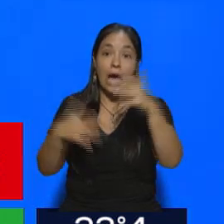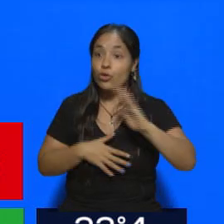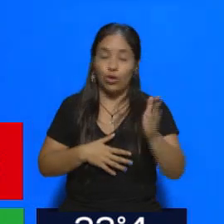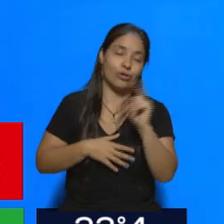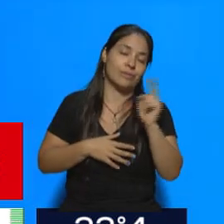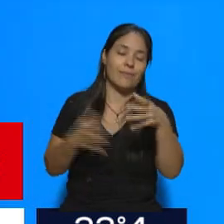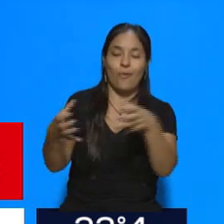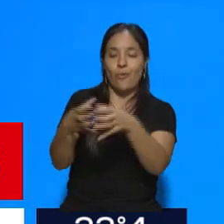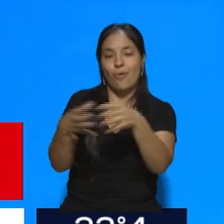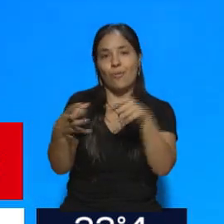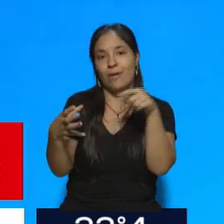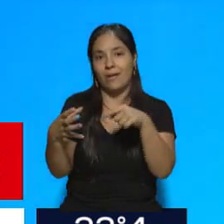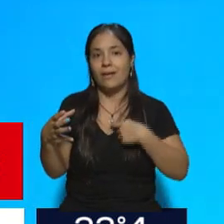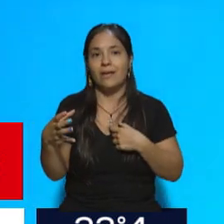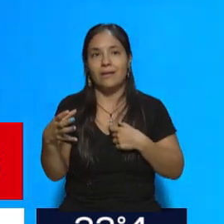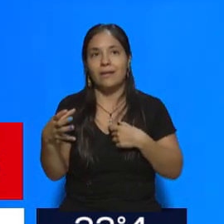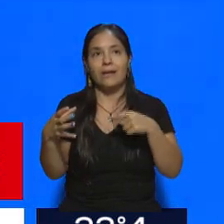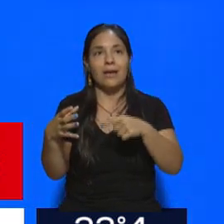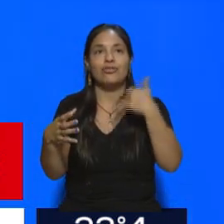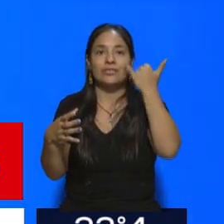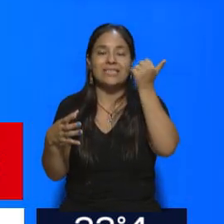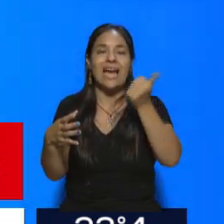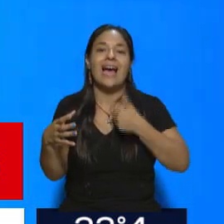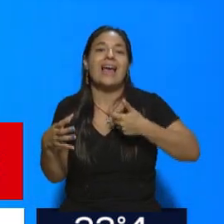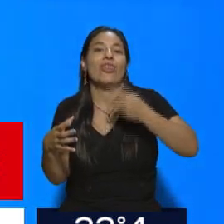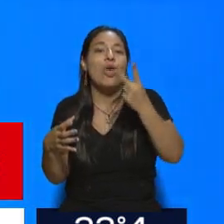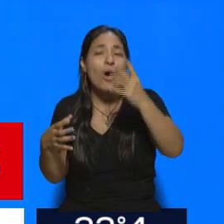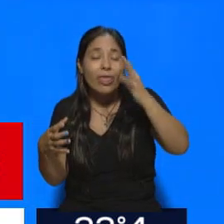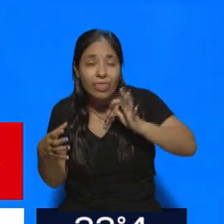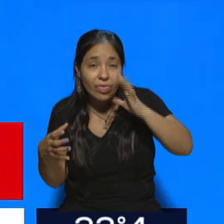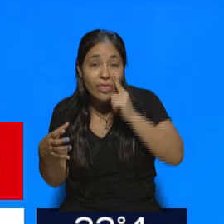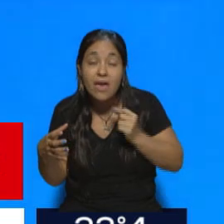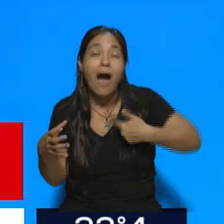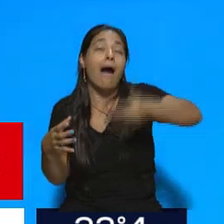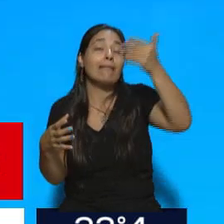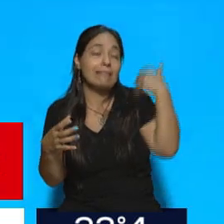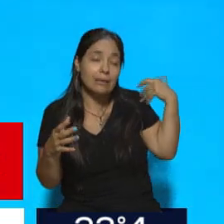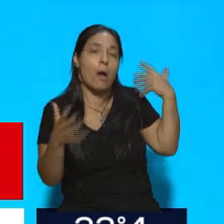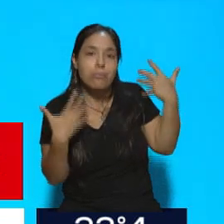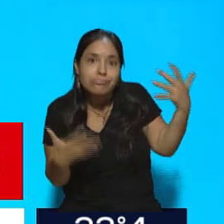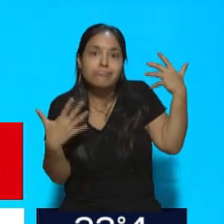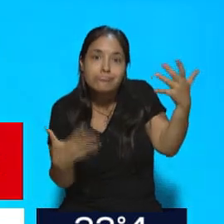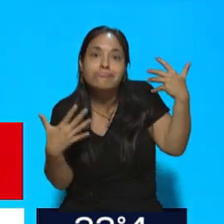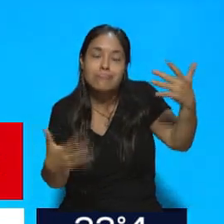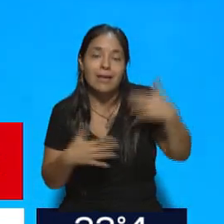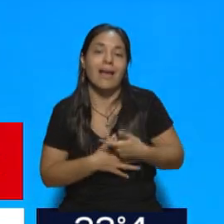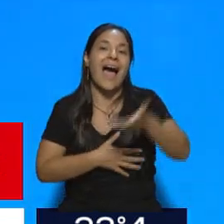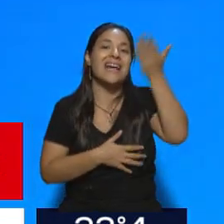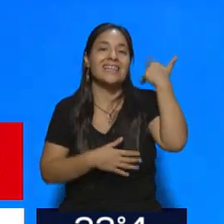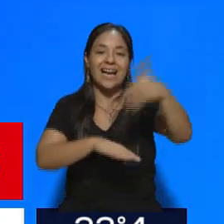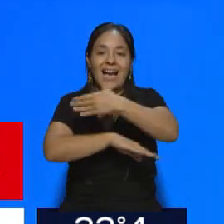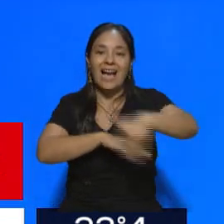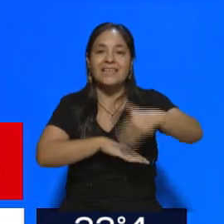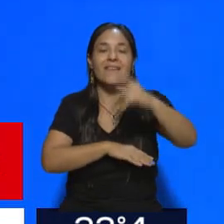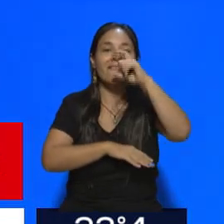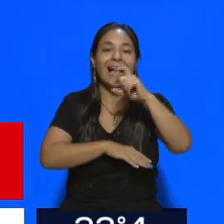supuesto, vienen de 48 horas de caravana. Ayer vimos lo que fueron los restos del naufragio en el banderazo allí en calle